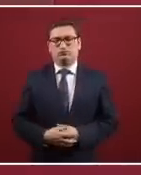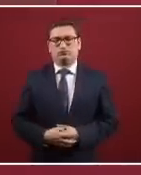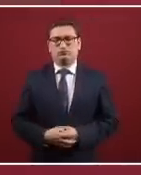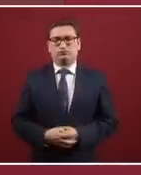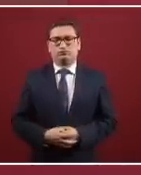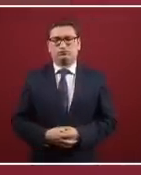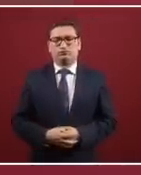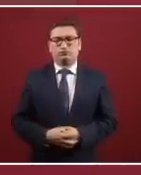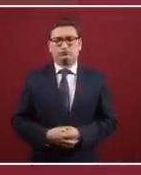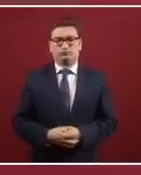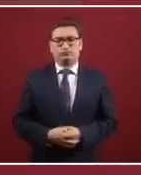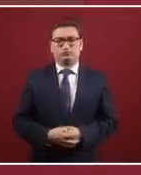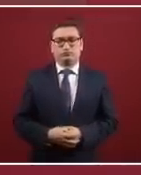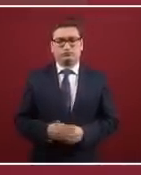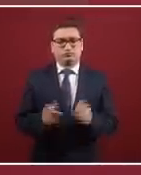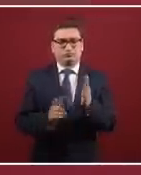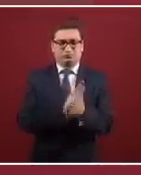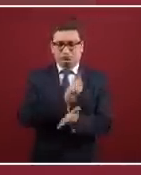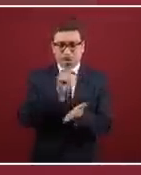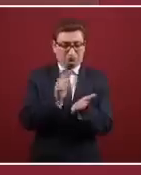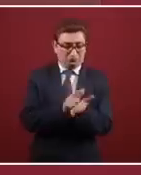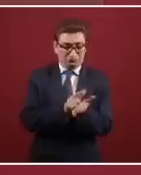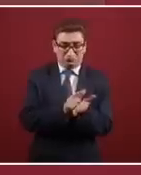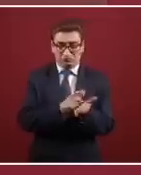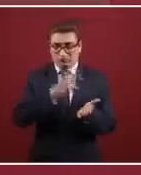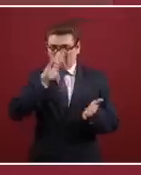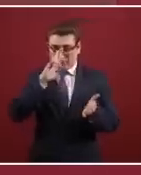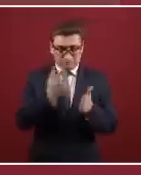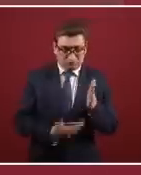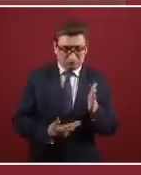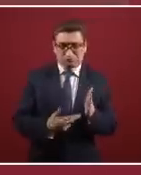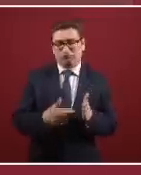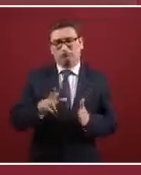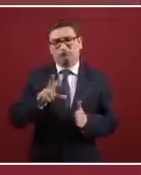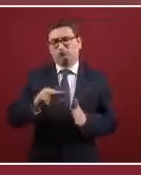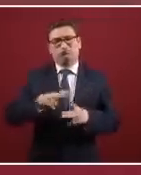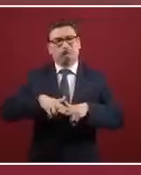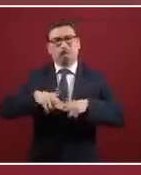y de que al margen de la ley nada y por encima de la ley nadie.